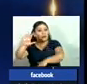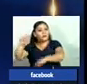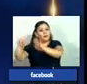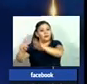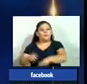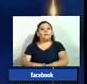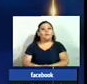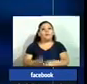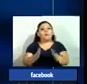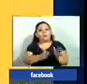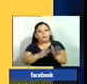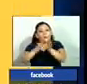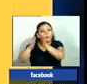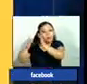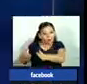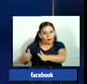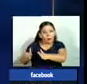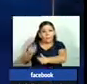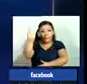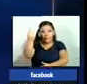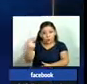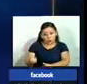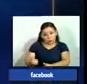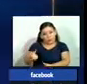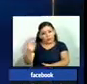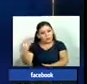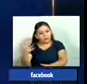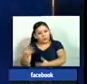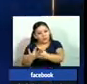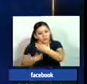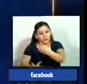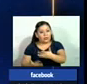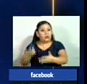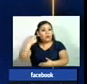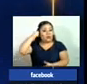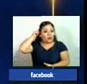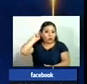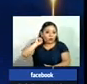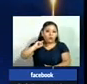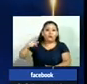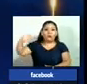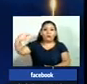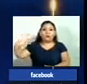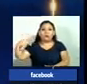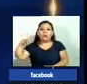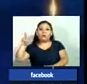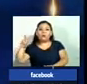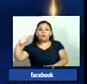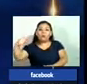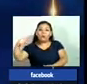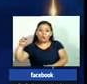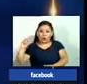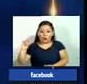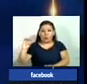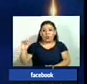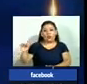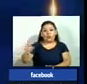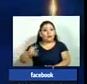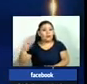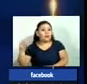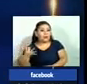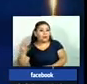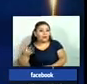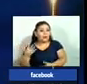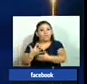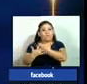Además, tenemos otro siguiente caso y también es para un paciente llamado Hugo Hernán Pimentel quien necesita